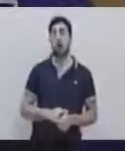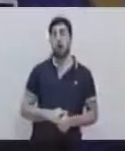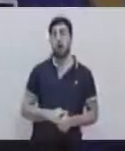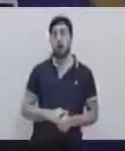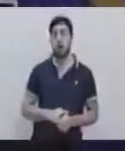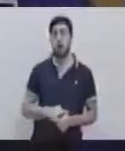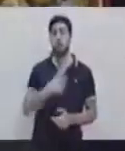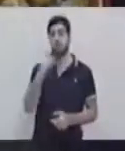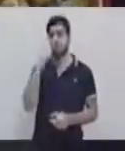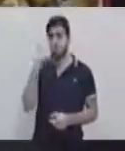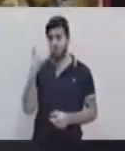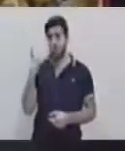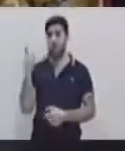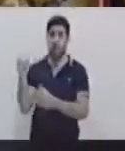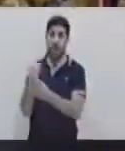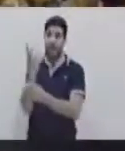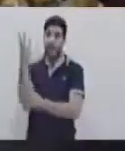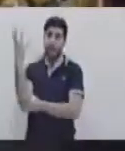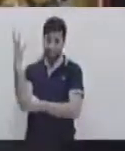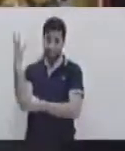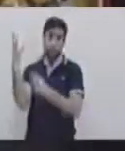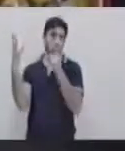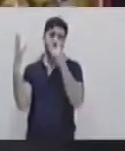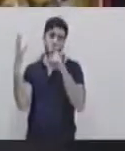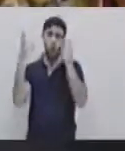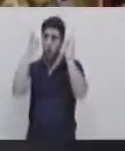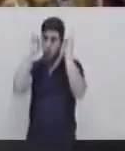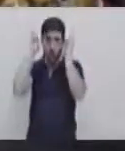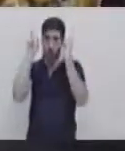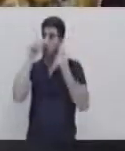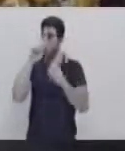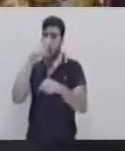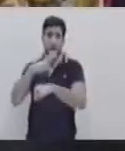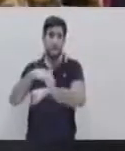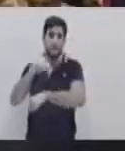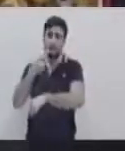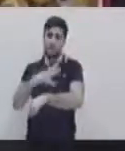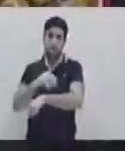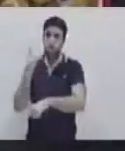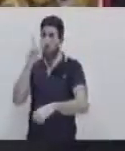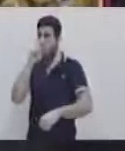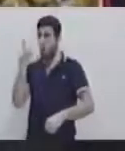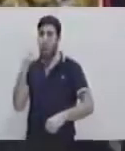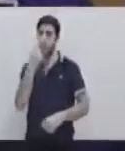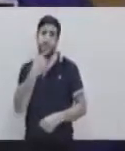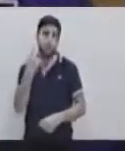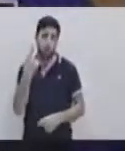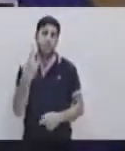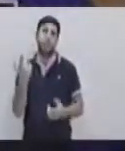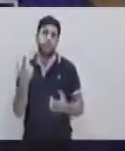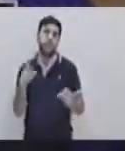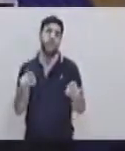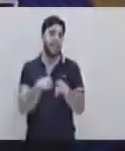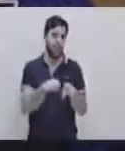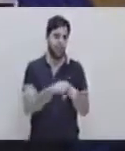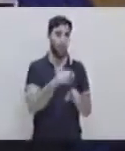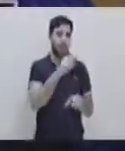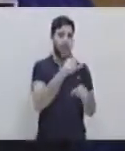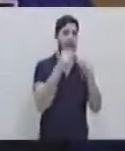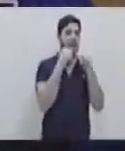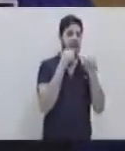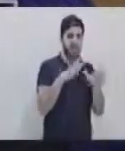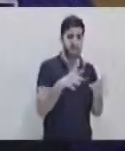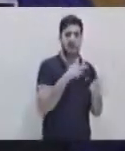Pues la planta no tiene orejas, no tiene pelo y no tiene patas. Lo mismo podemos